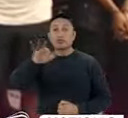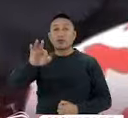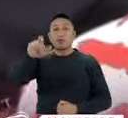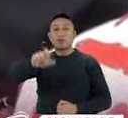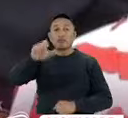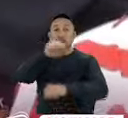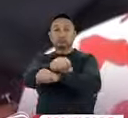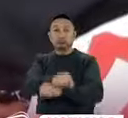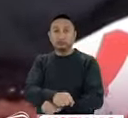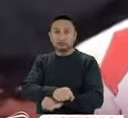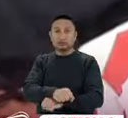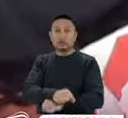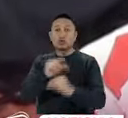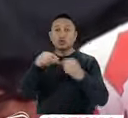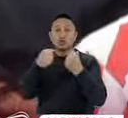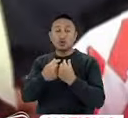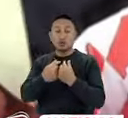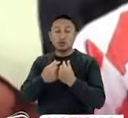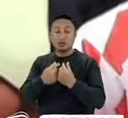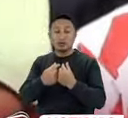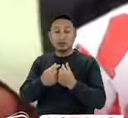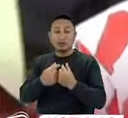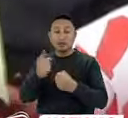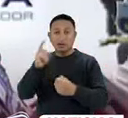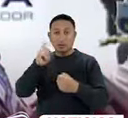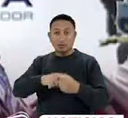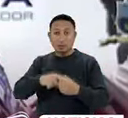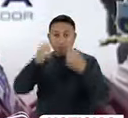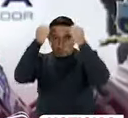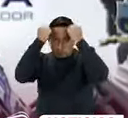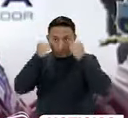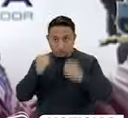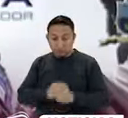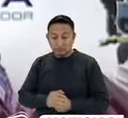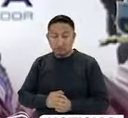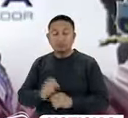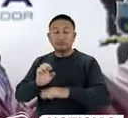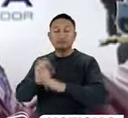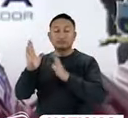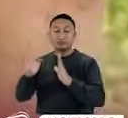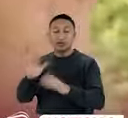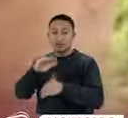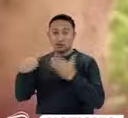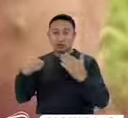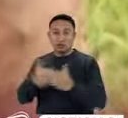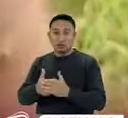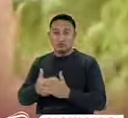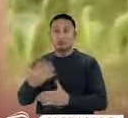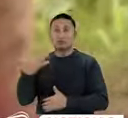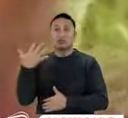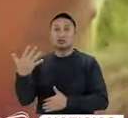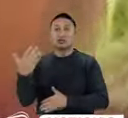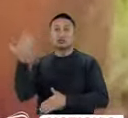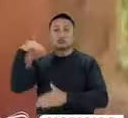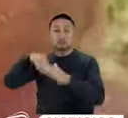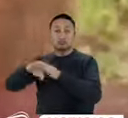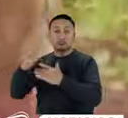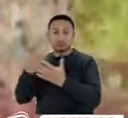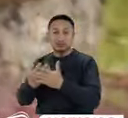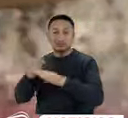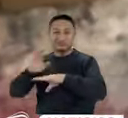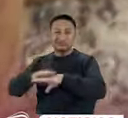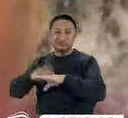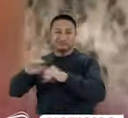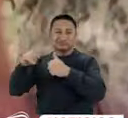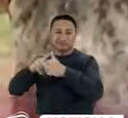sujetos pertenecientes a un grupo terrorista. Todos de nacionalidad ecuatoriana, 5 con antecedentes por varios